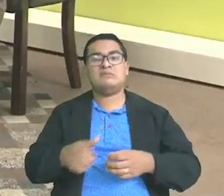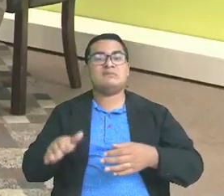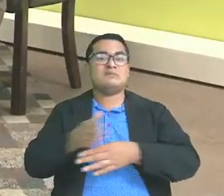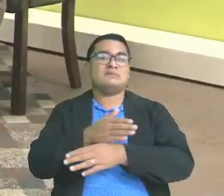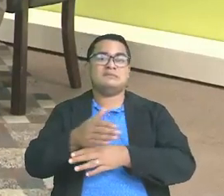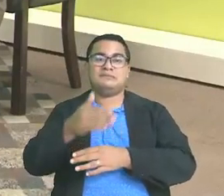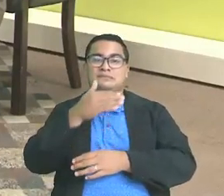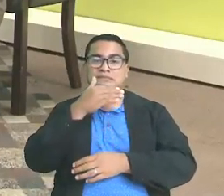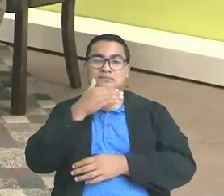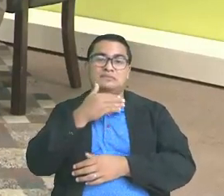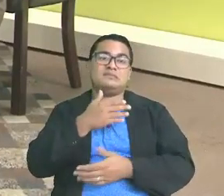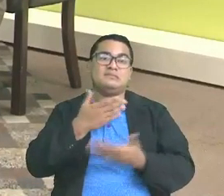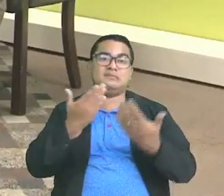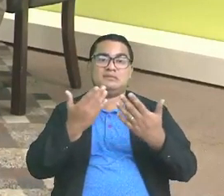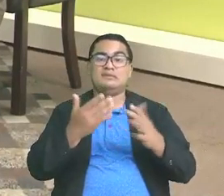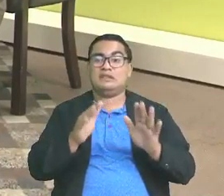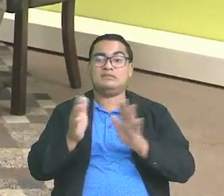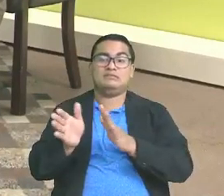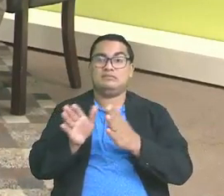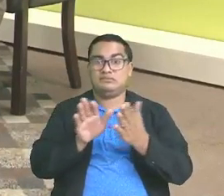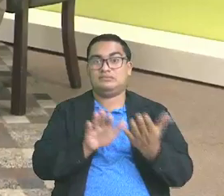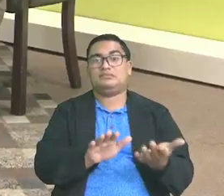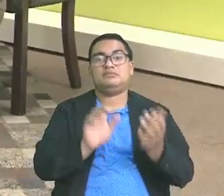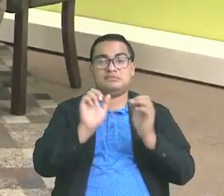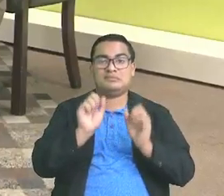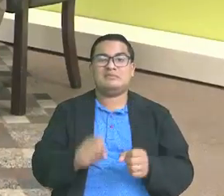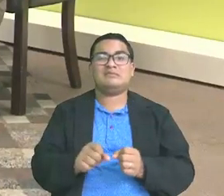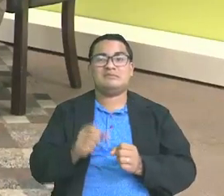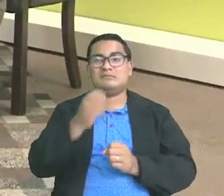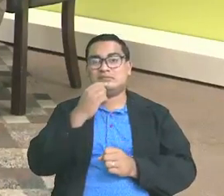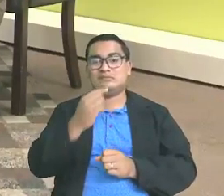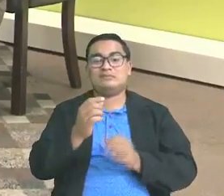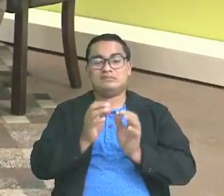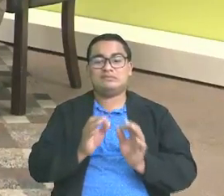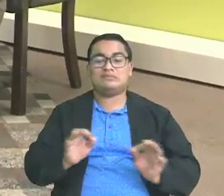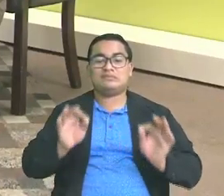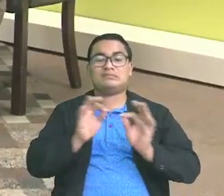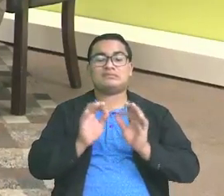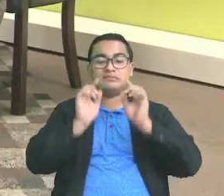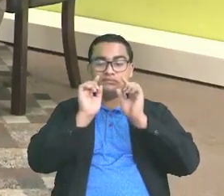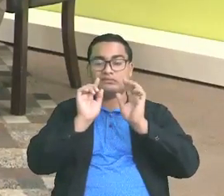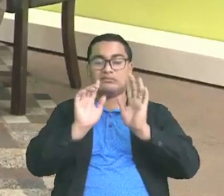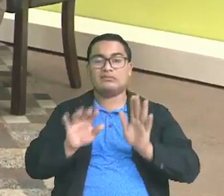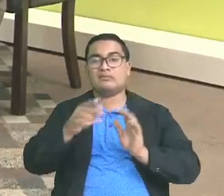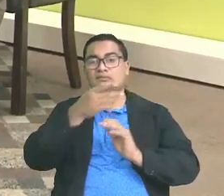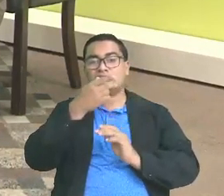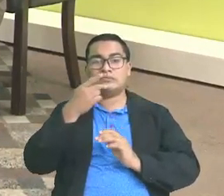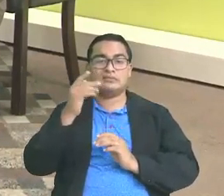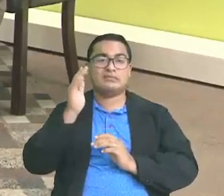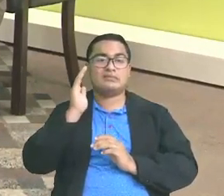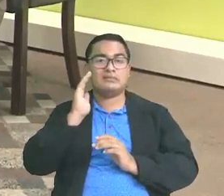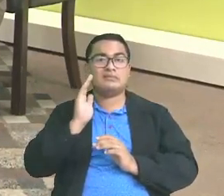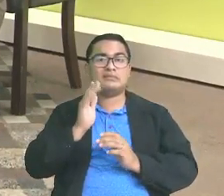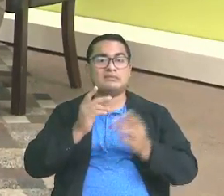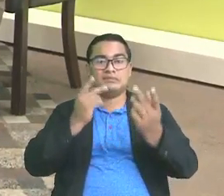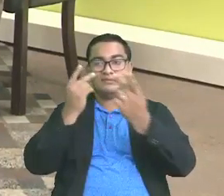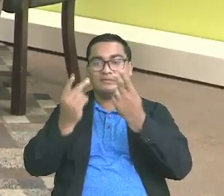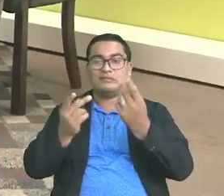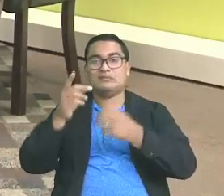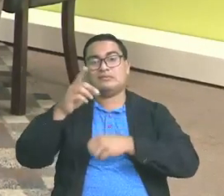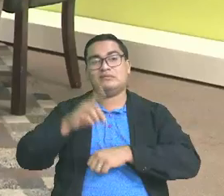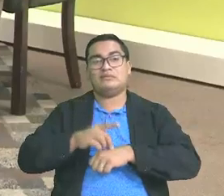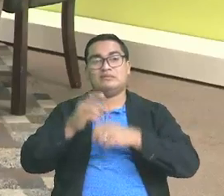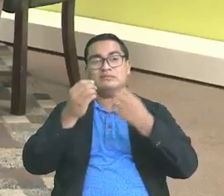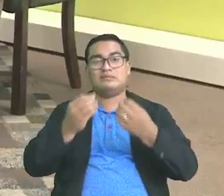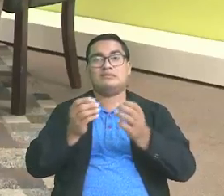complicaciones. Exactamente, y ahí sí ya viene la muerte. Si se mantienen informados los padres, aclarando todas sus dudas en la visita al médico, que eso es muy